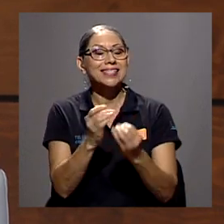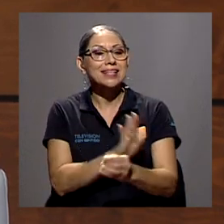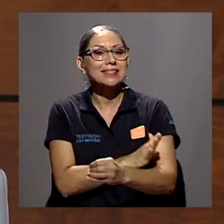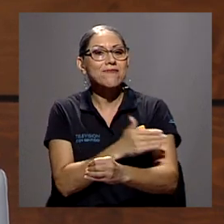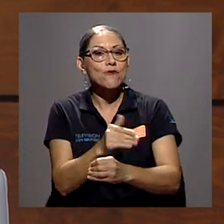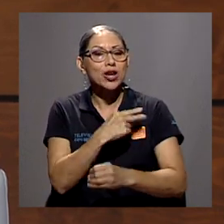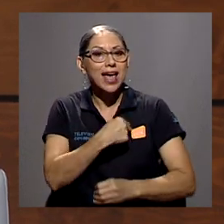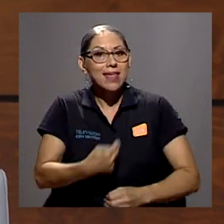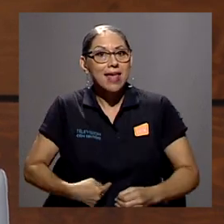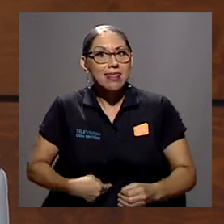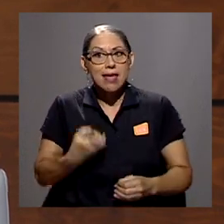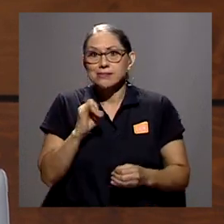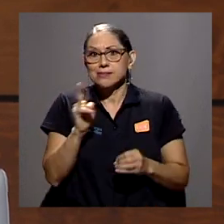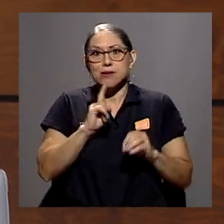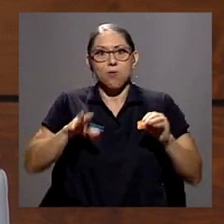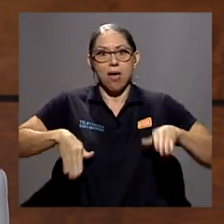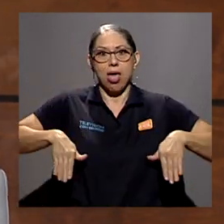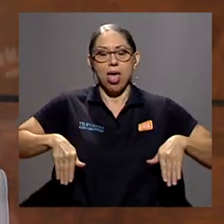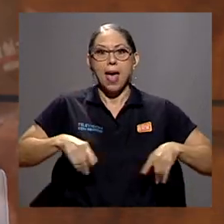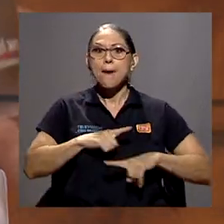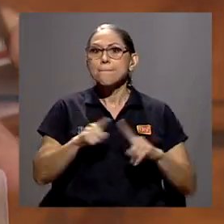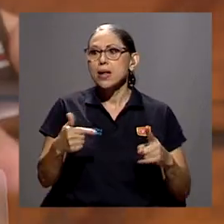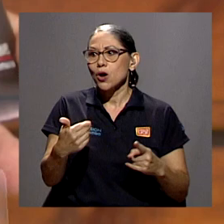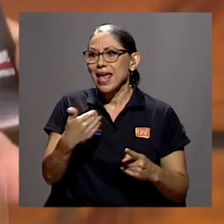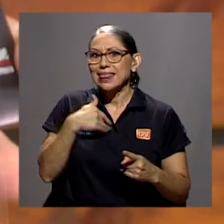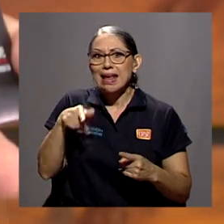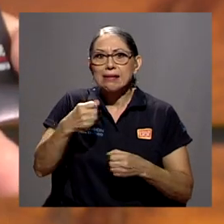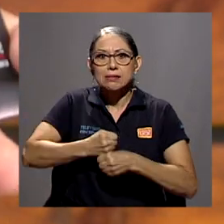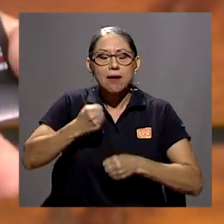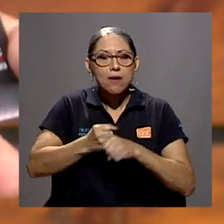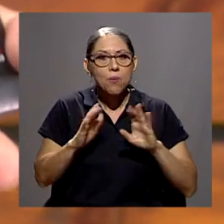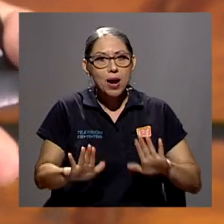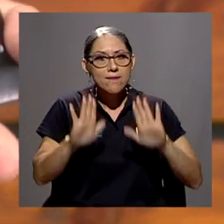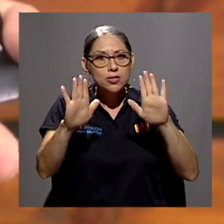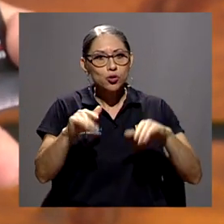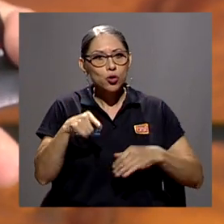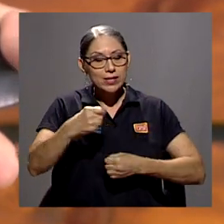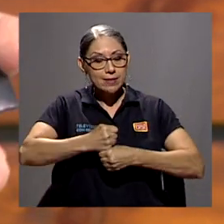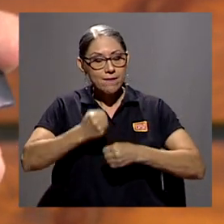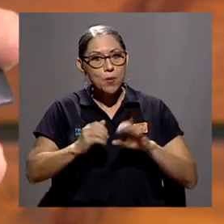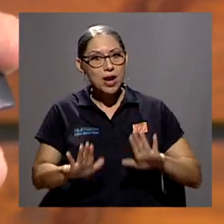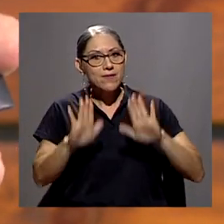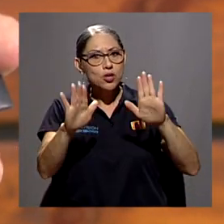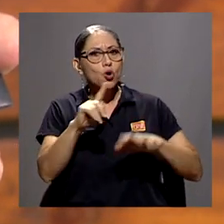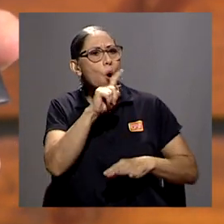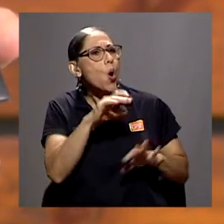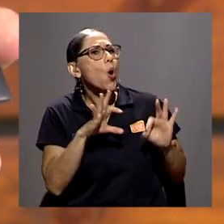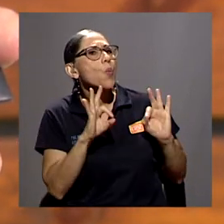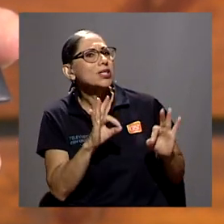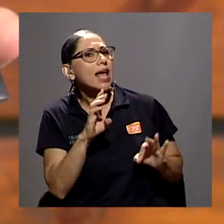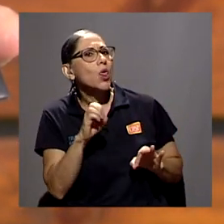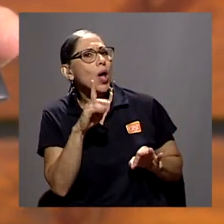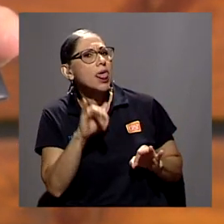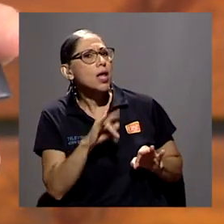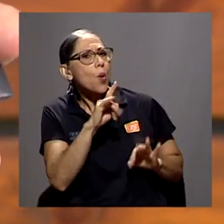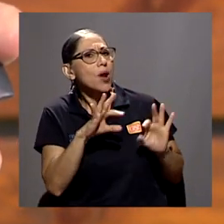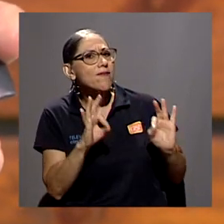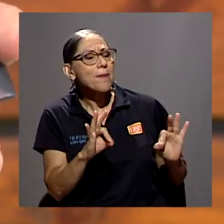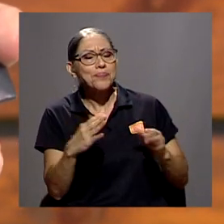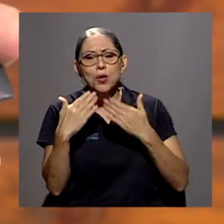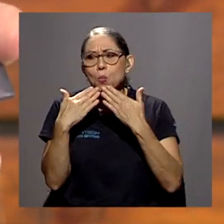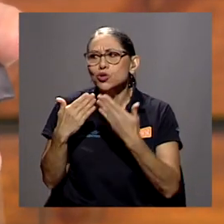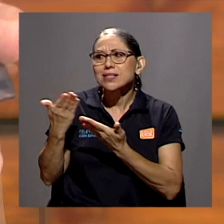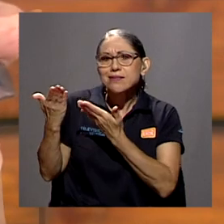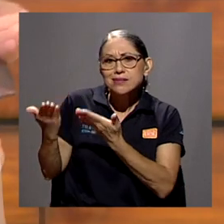que tenga este trabajo maravilloso este trabajo maravilloso como estaban muchísimas gracias balón